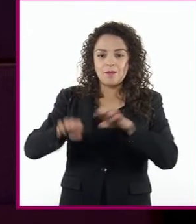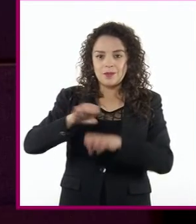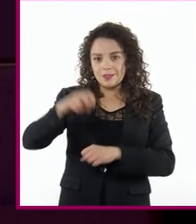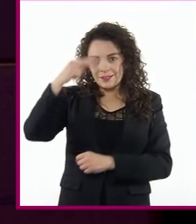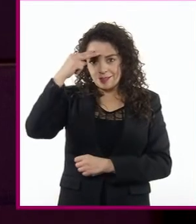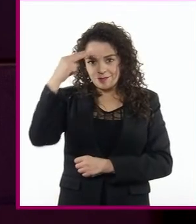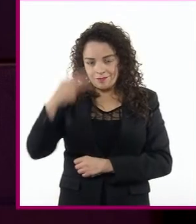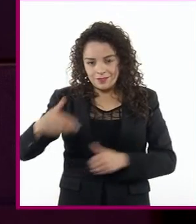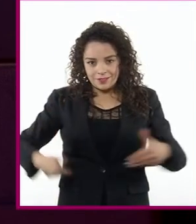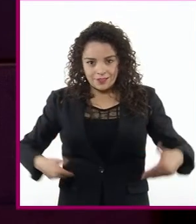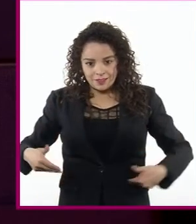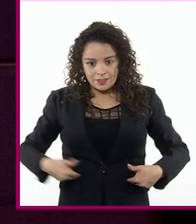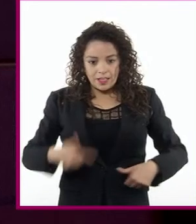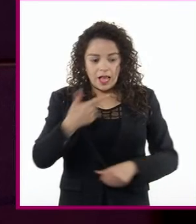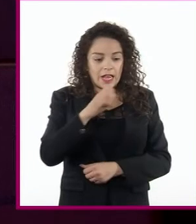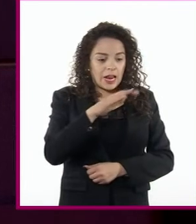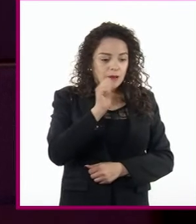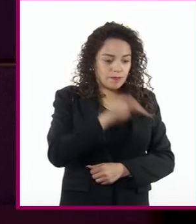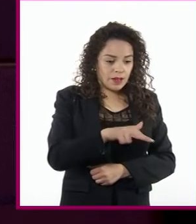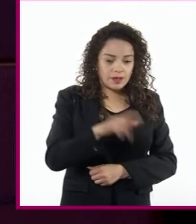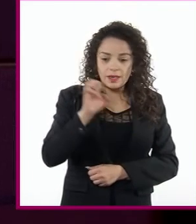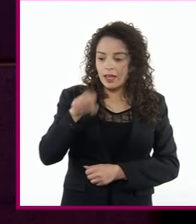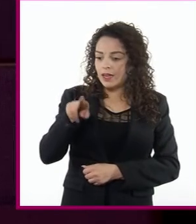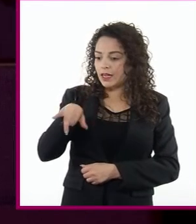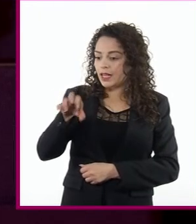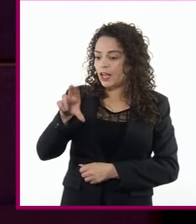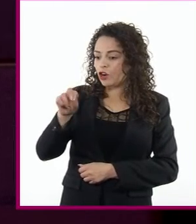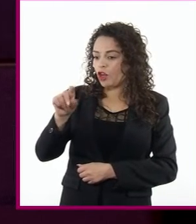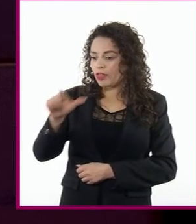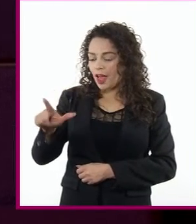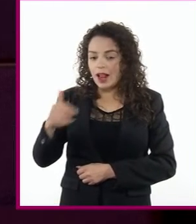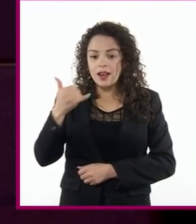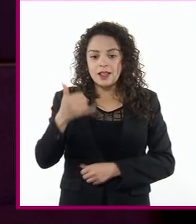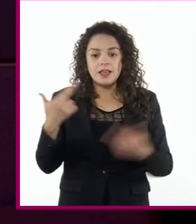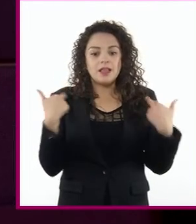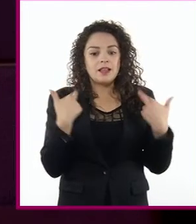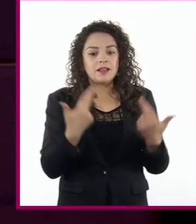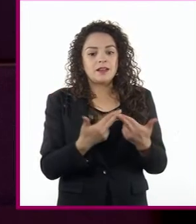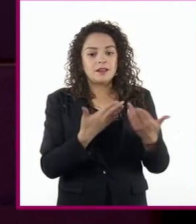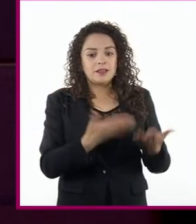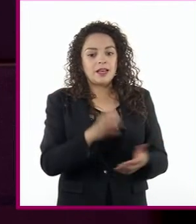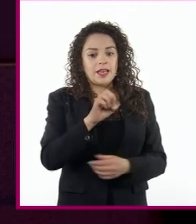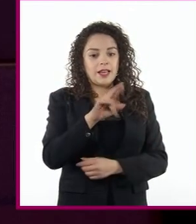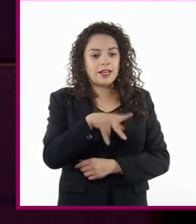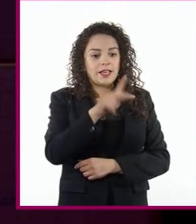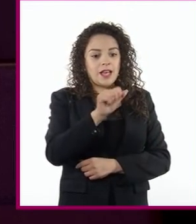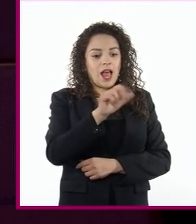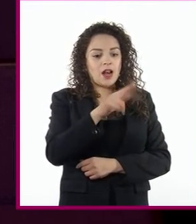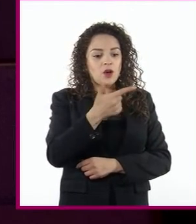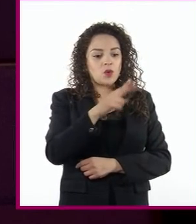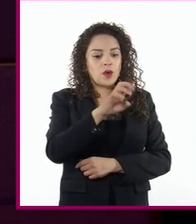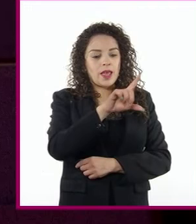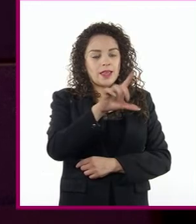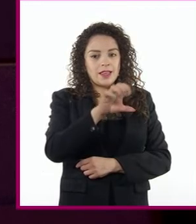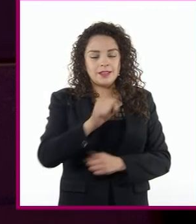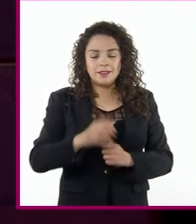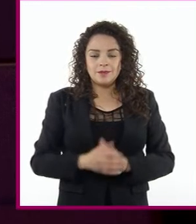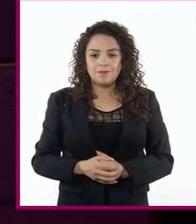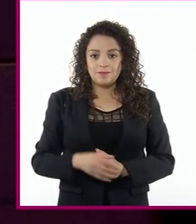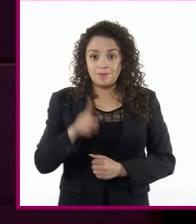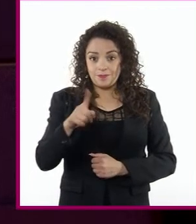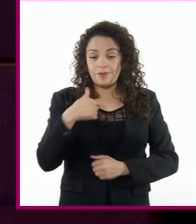Gastelum, a Enrique Rodal y a la profesora Erika Argüelles, quienes